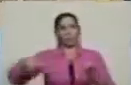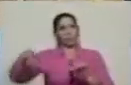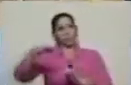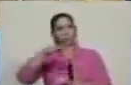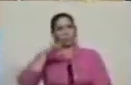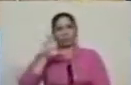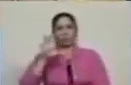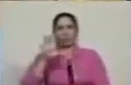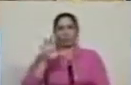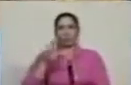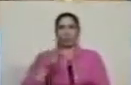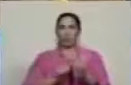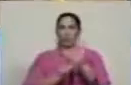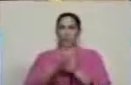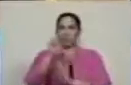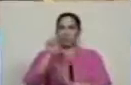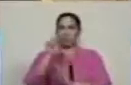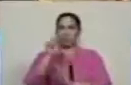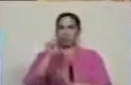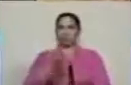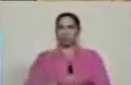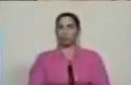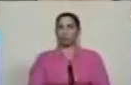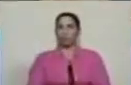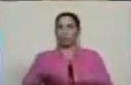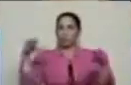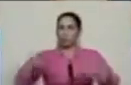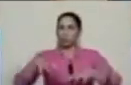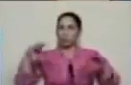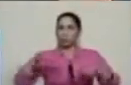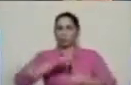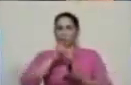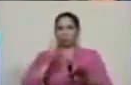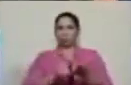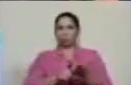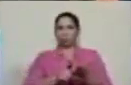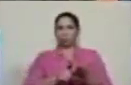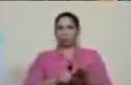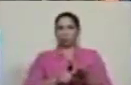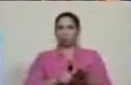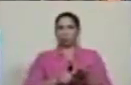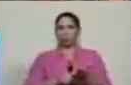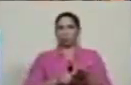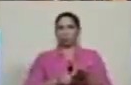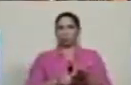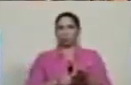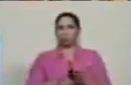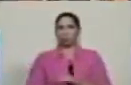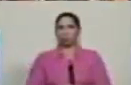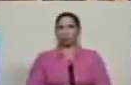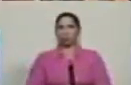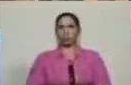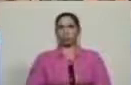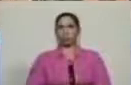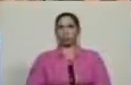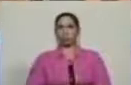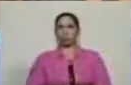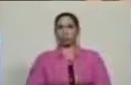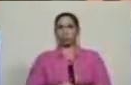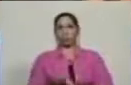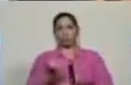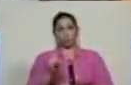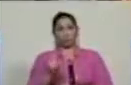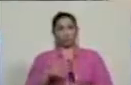altas temperaturas complementan la actividad lluviosa en la zona de convergencia intertropical y hay